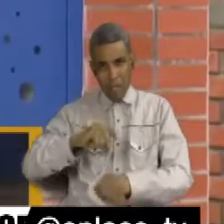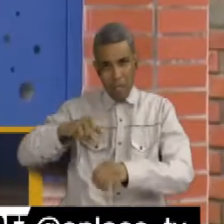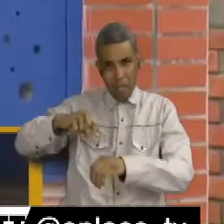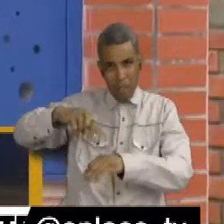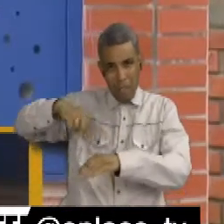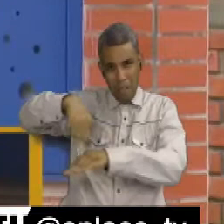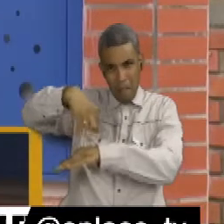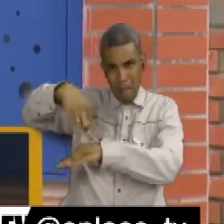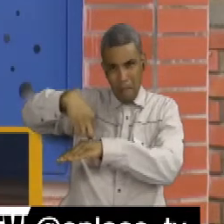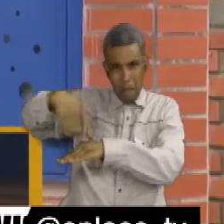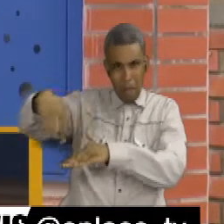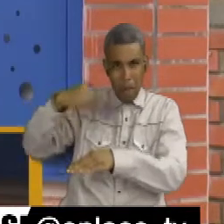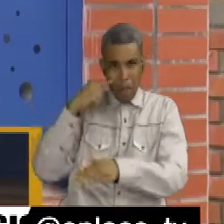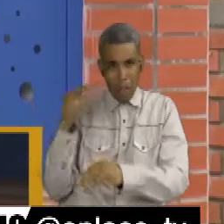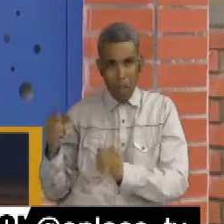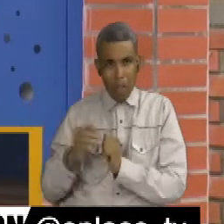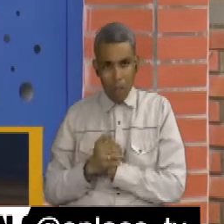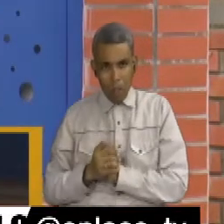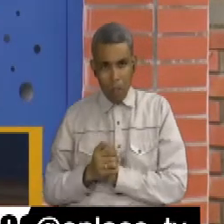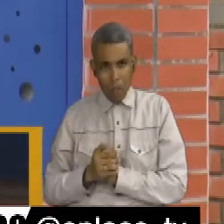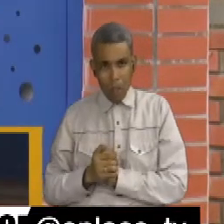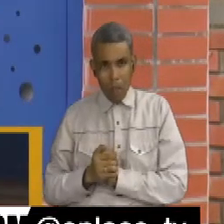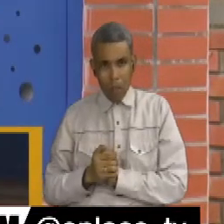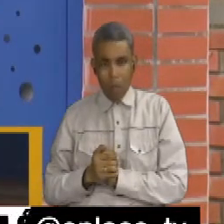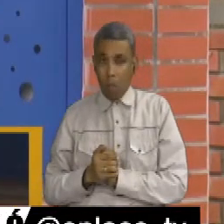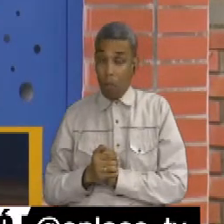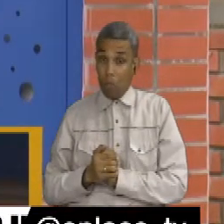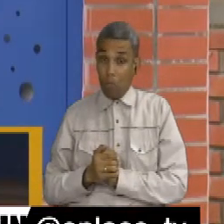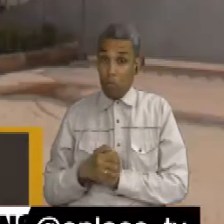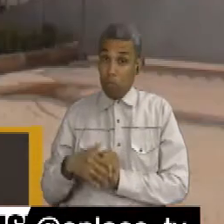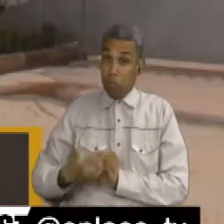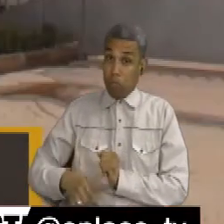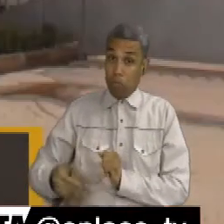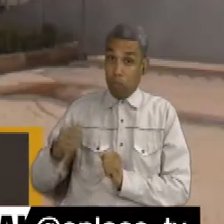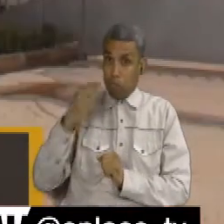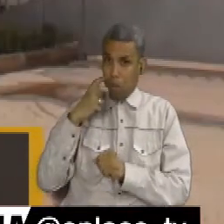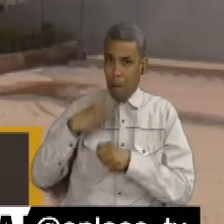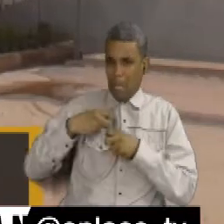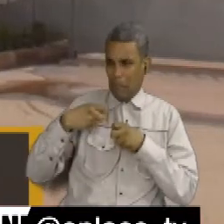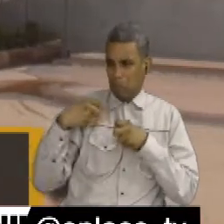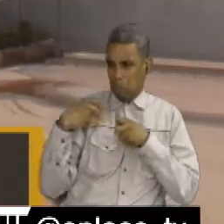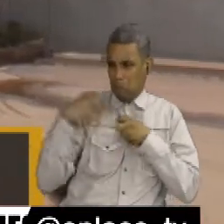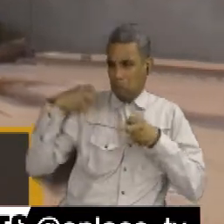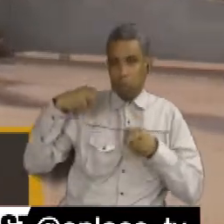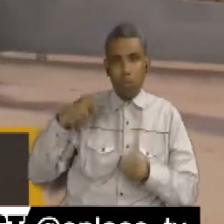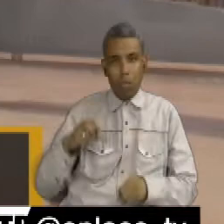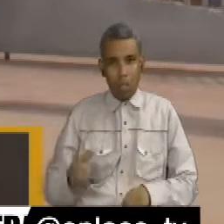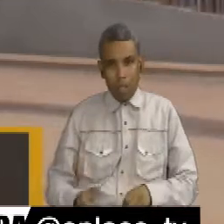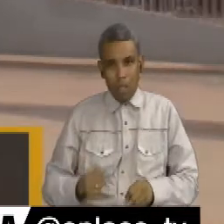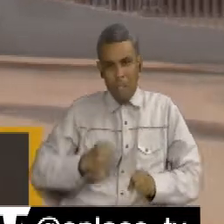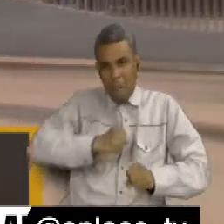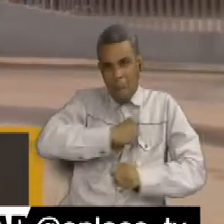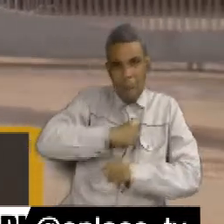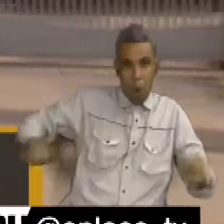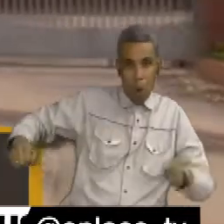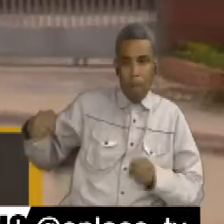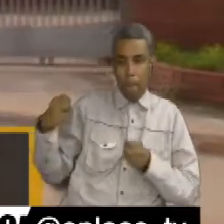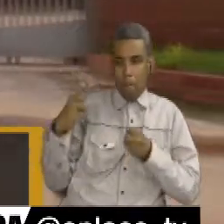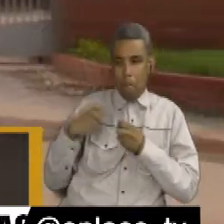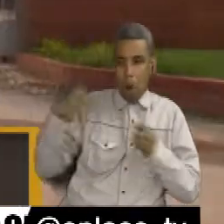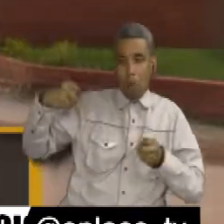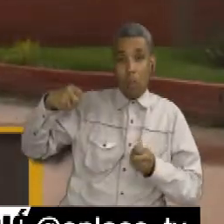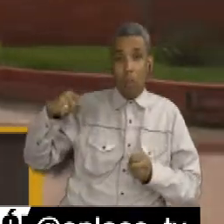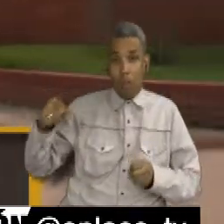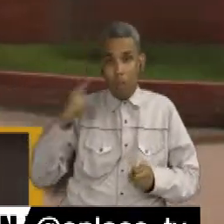34.5 kilovatios. Esto generó sobrecorrientes instantáneas entre fases que afectaron el servicio de la planta